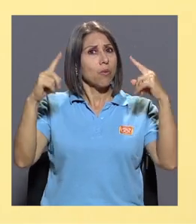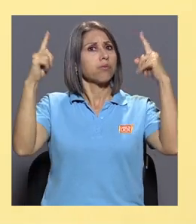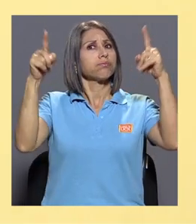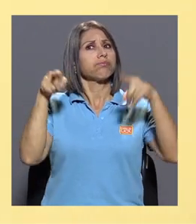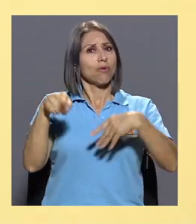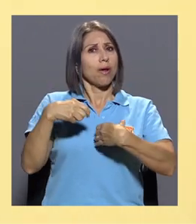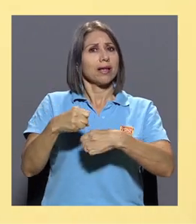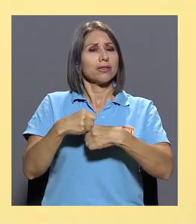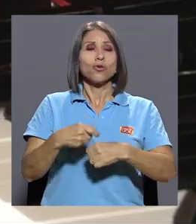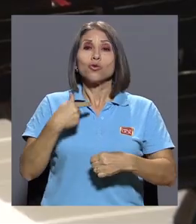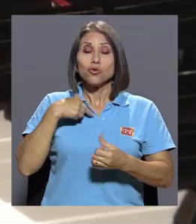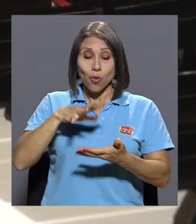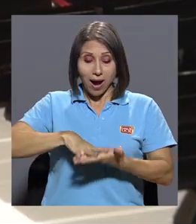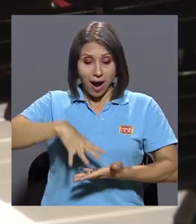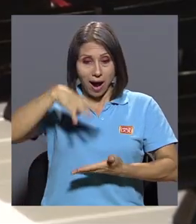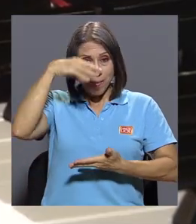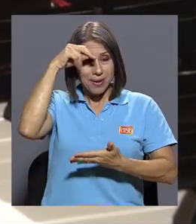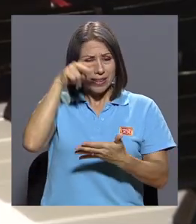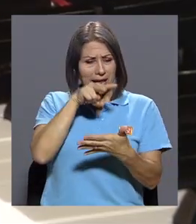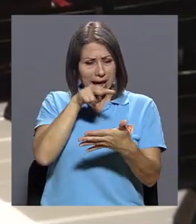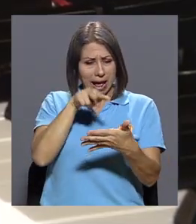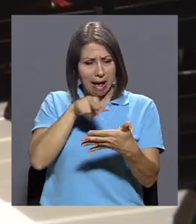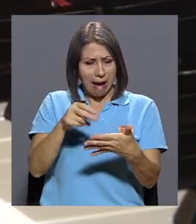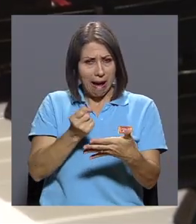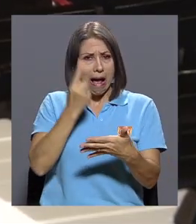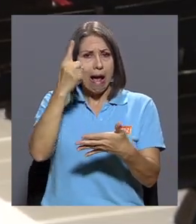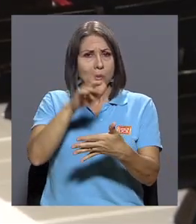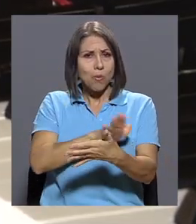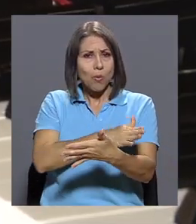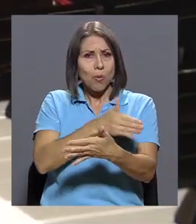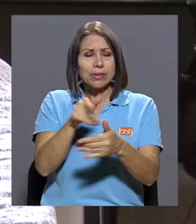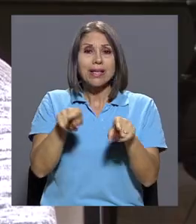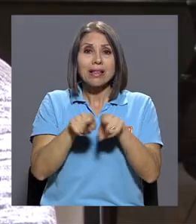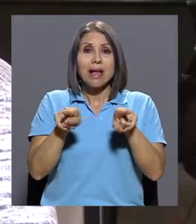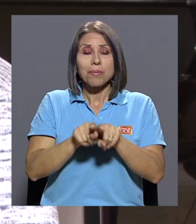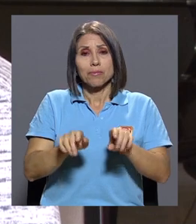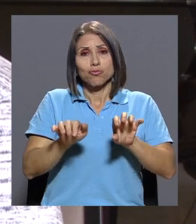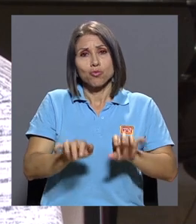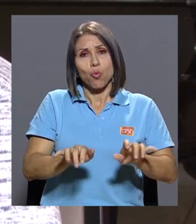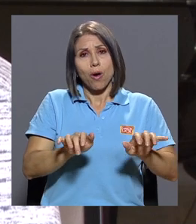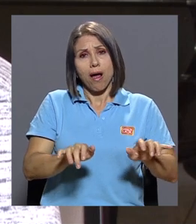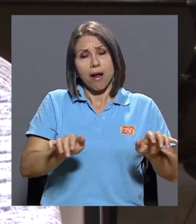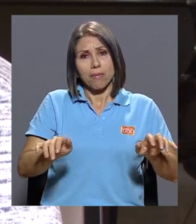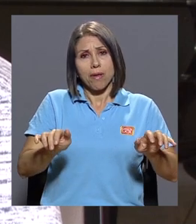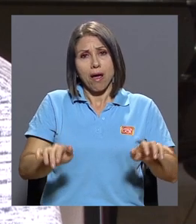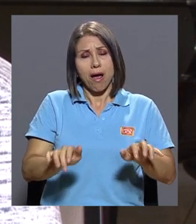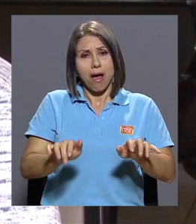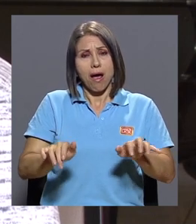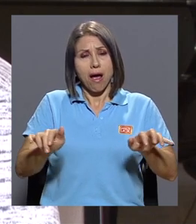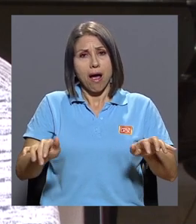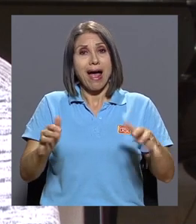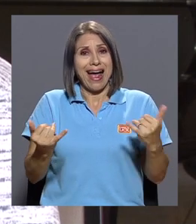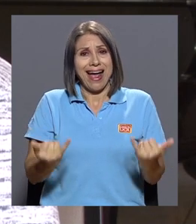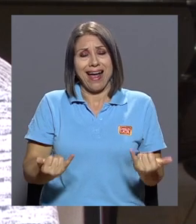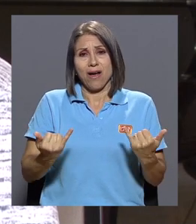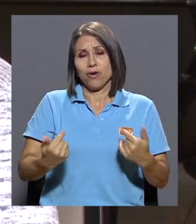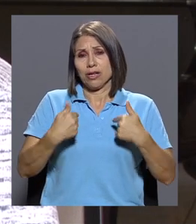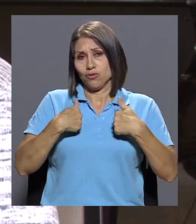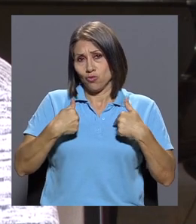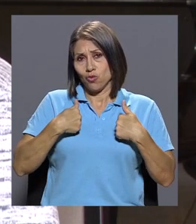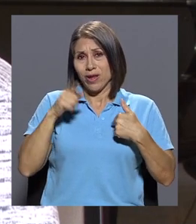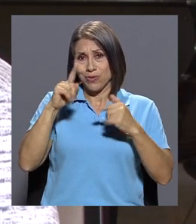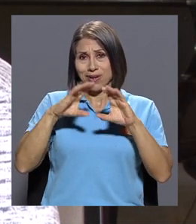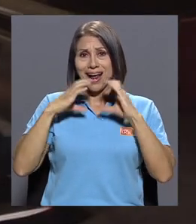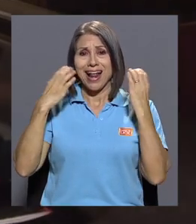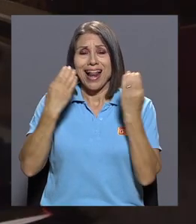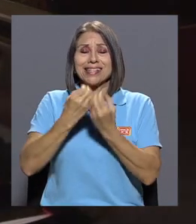tocado. Aprendí a leer música, a tocar piano y estoy ahora